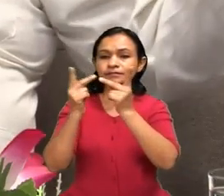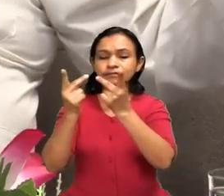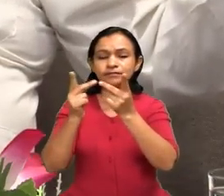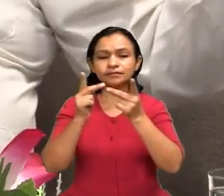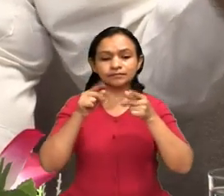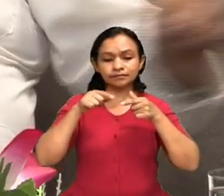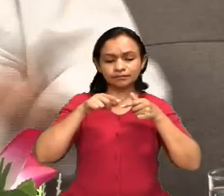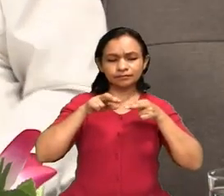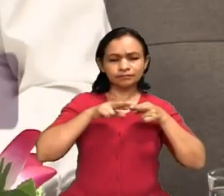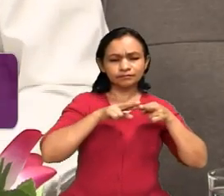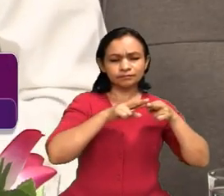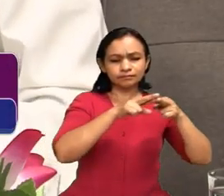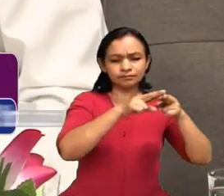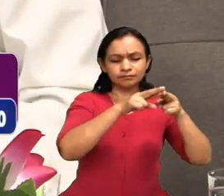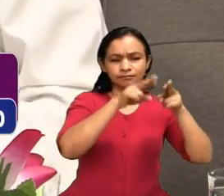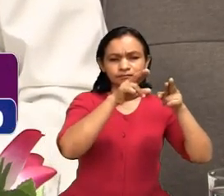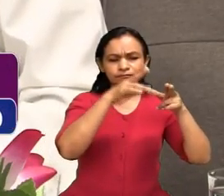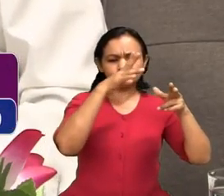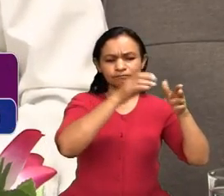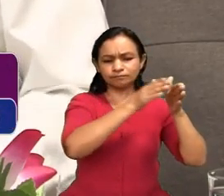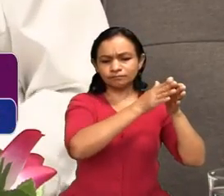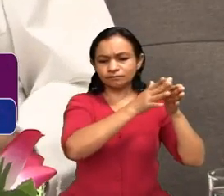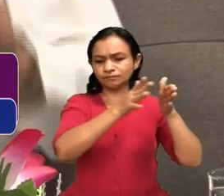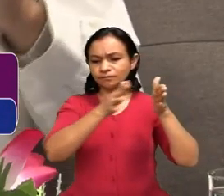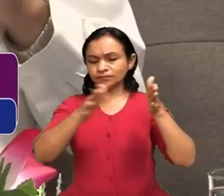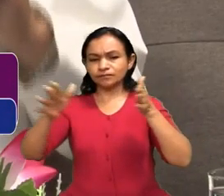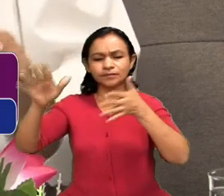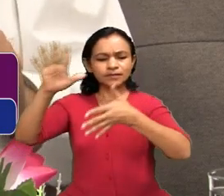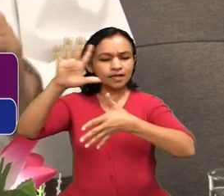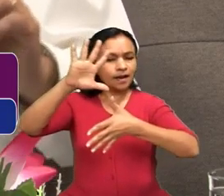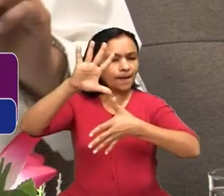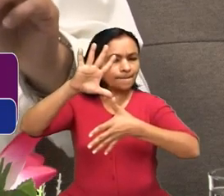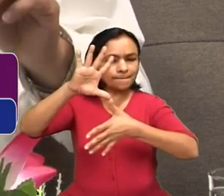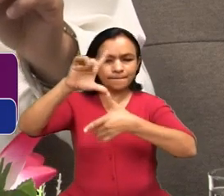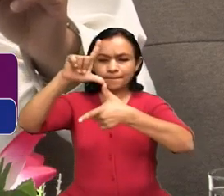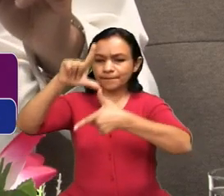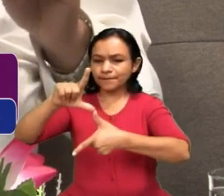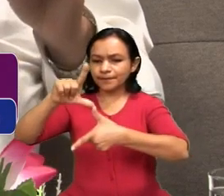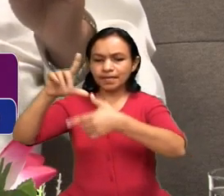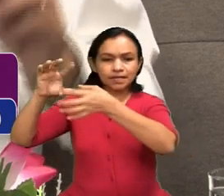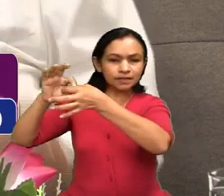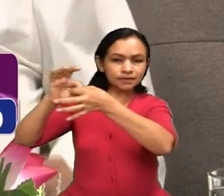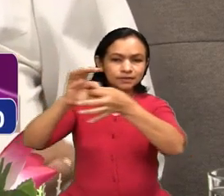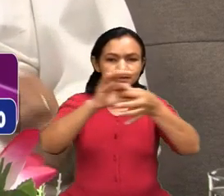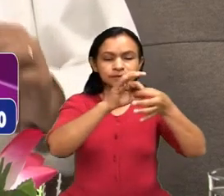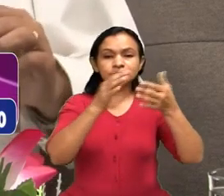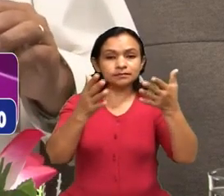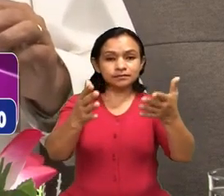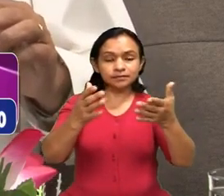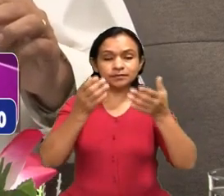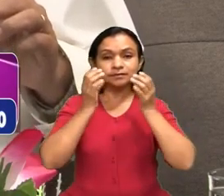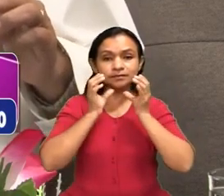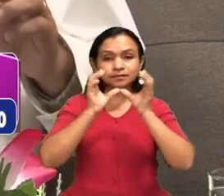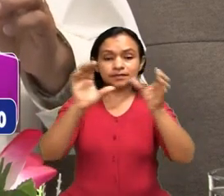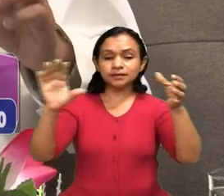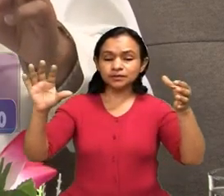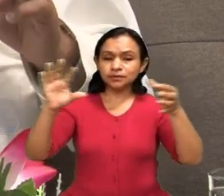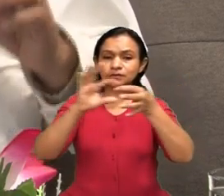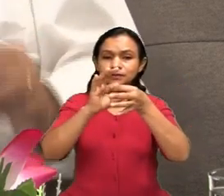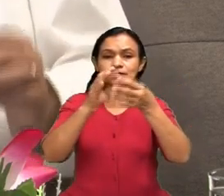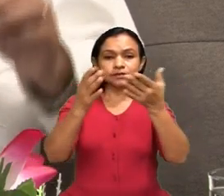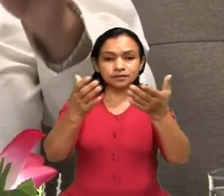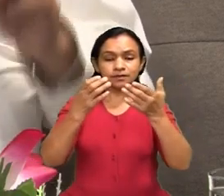Bravo hasta la Patagonia. Es decir, esa América Latina y Caribeña,